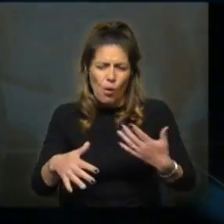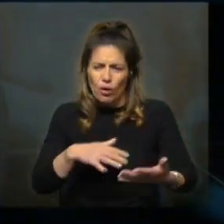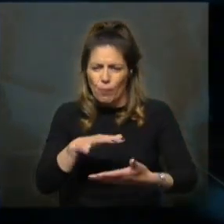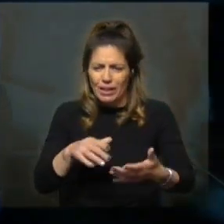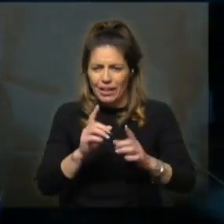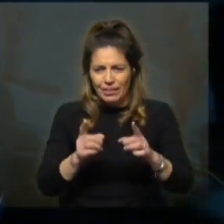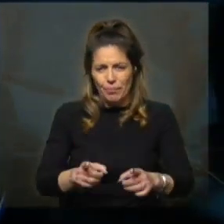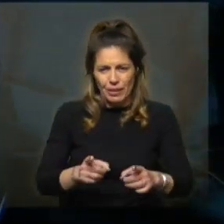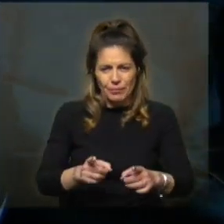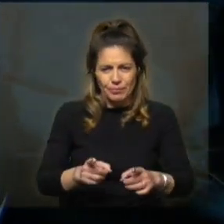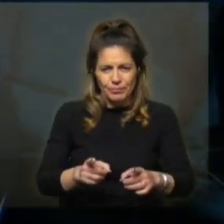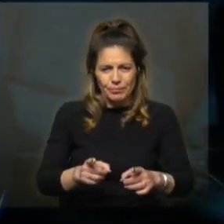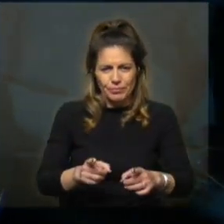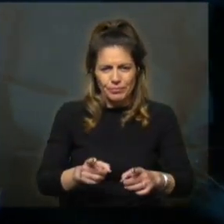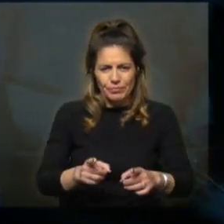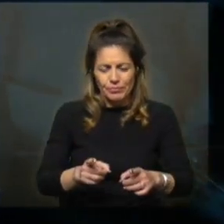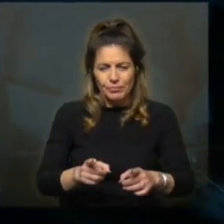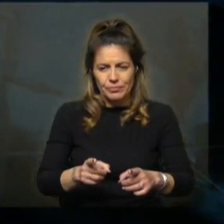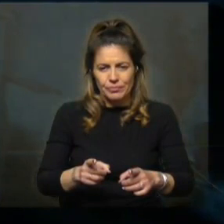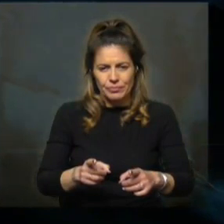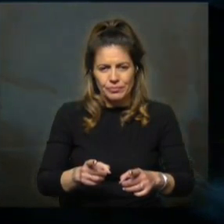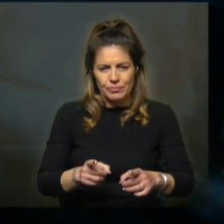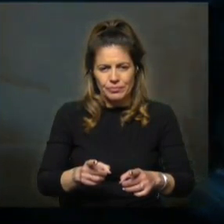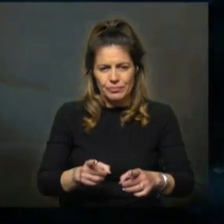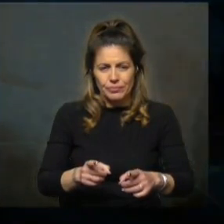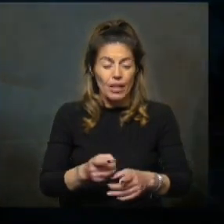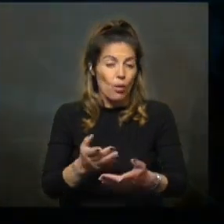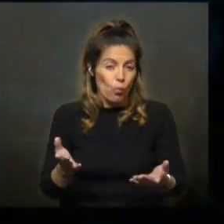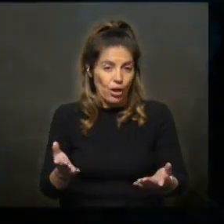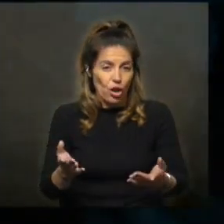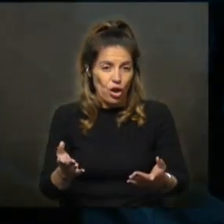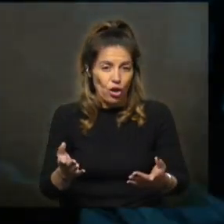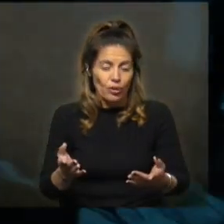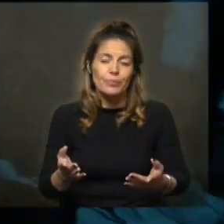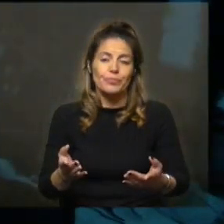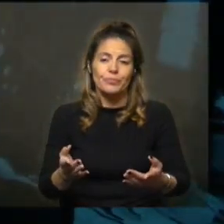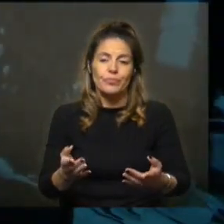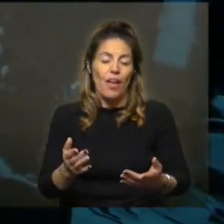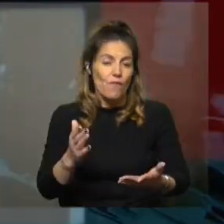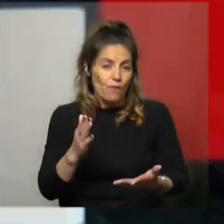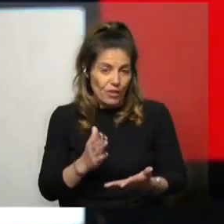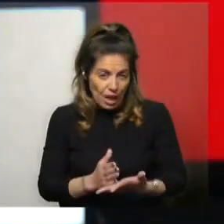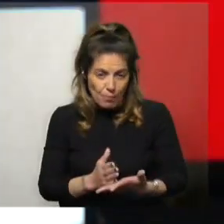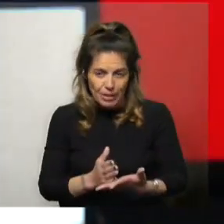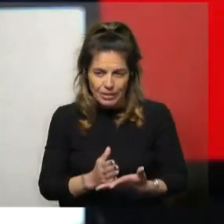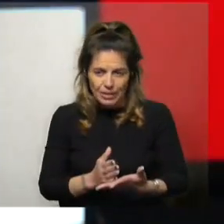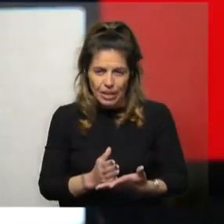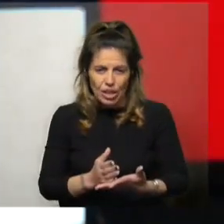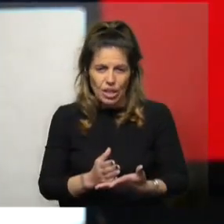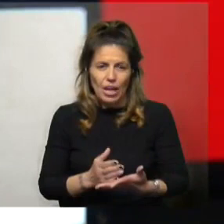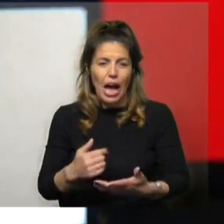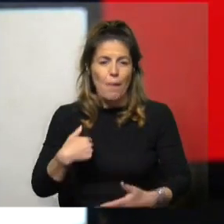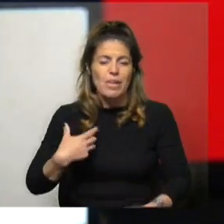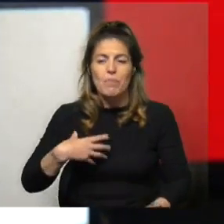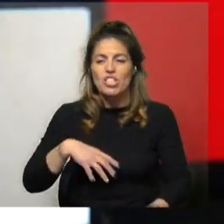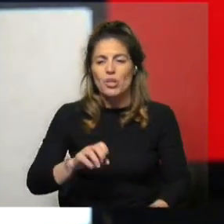también este salto de y y Bueno hasta que finalmente fui a parar por